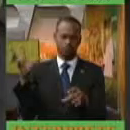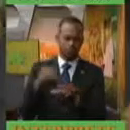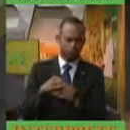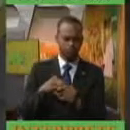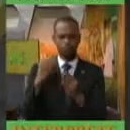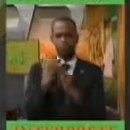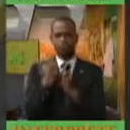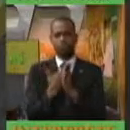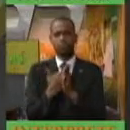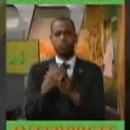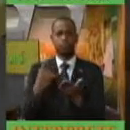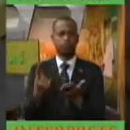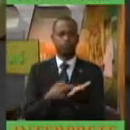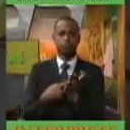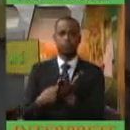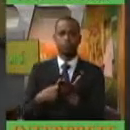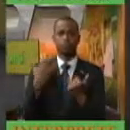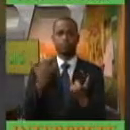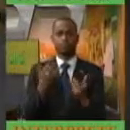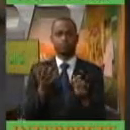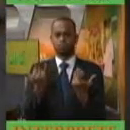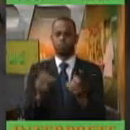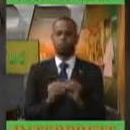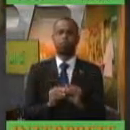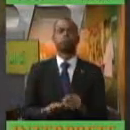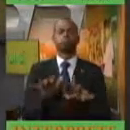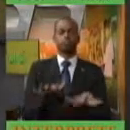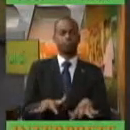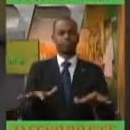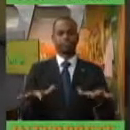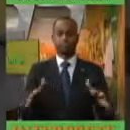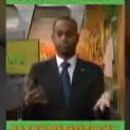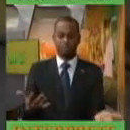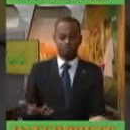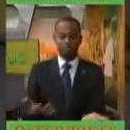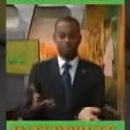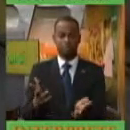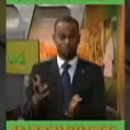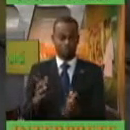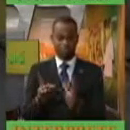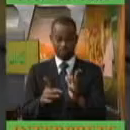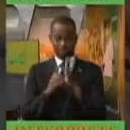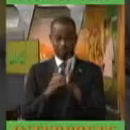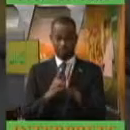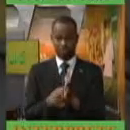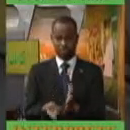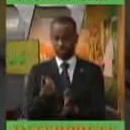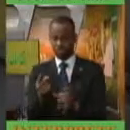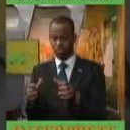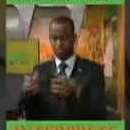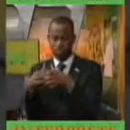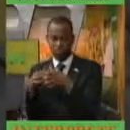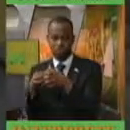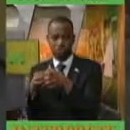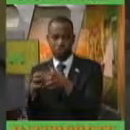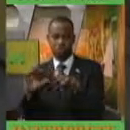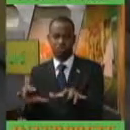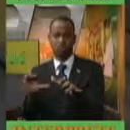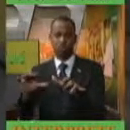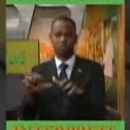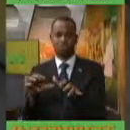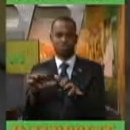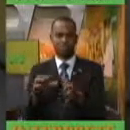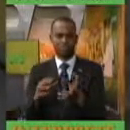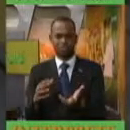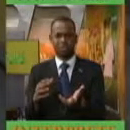pública el tema, pero esto es desbordante. Y la discapacidad no se puede trabajar desde un gueto. Lo han descrito